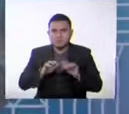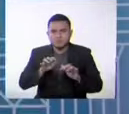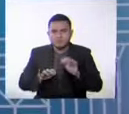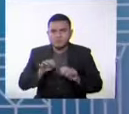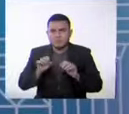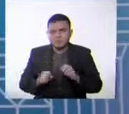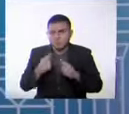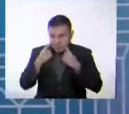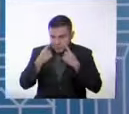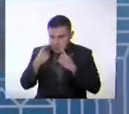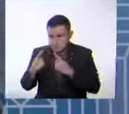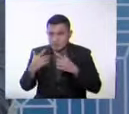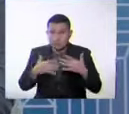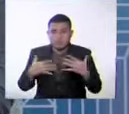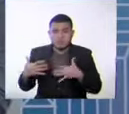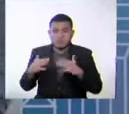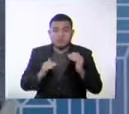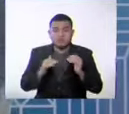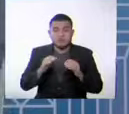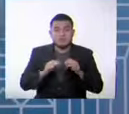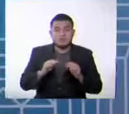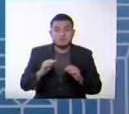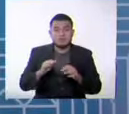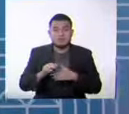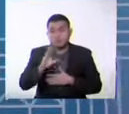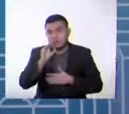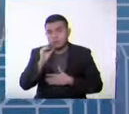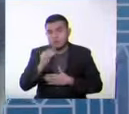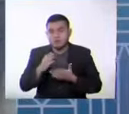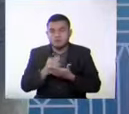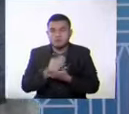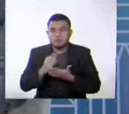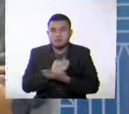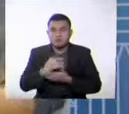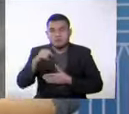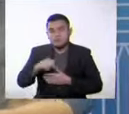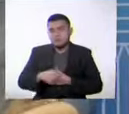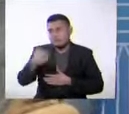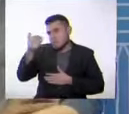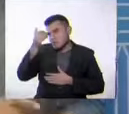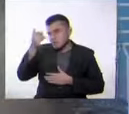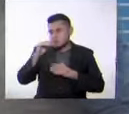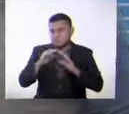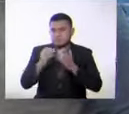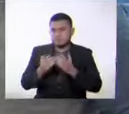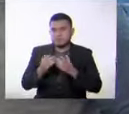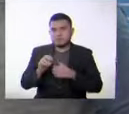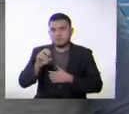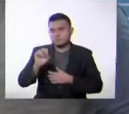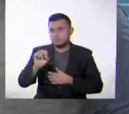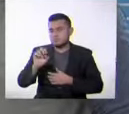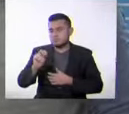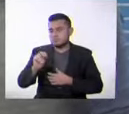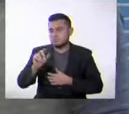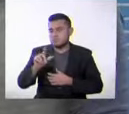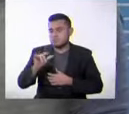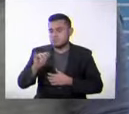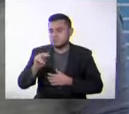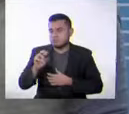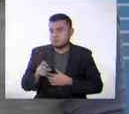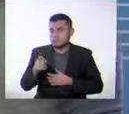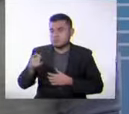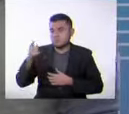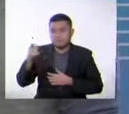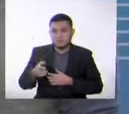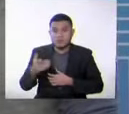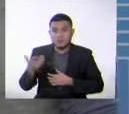distraer para jugar, pero también no hemos hablado del estudio y ahora que estamos recibiendo clases en línea, seguramente es el deber